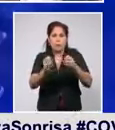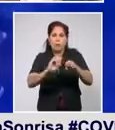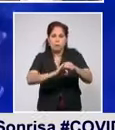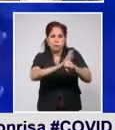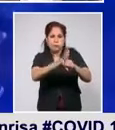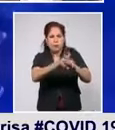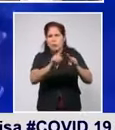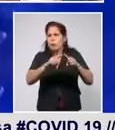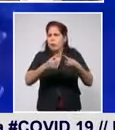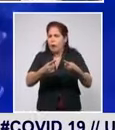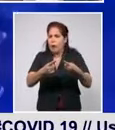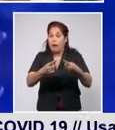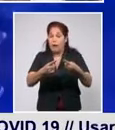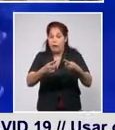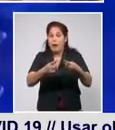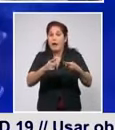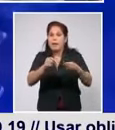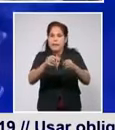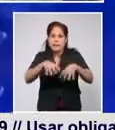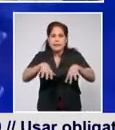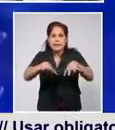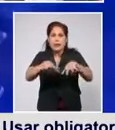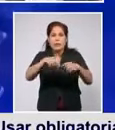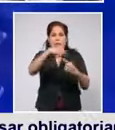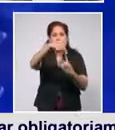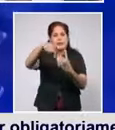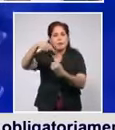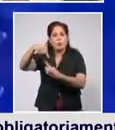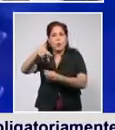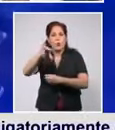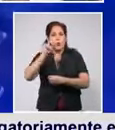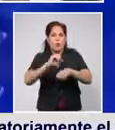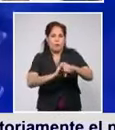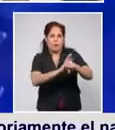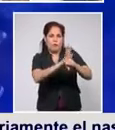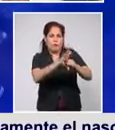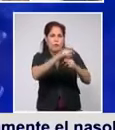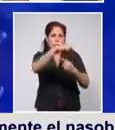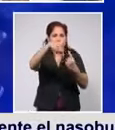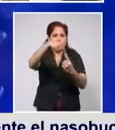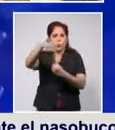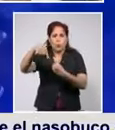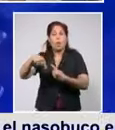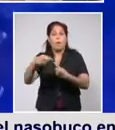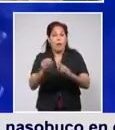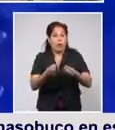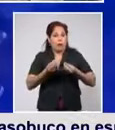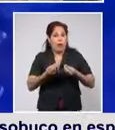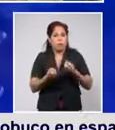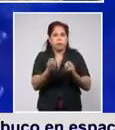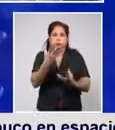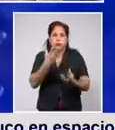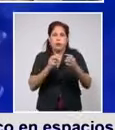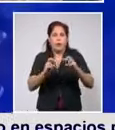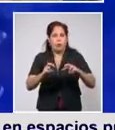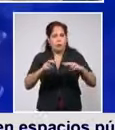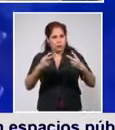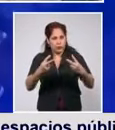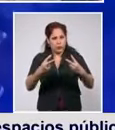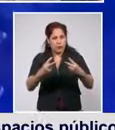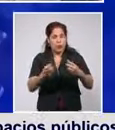están produciendo a la circulación de nuevas cepas, que usted dirá, bueno, es que las nuevas